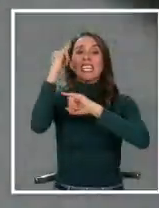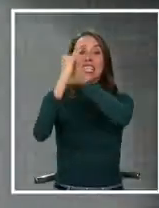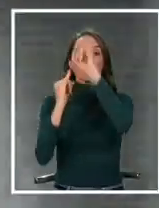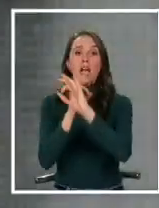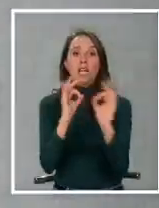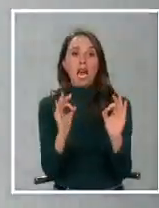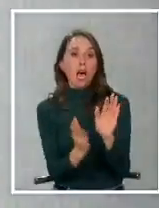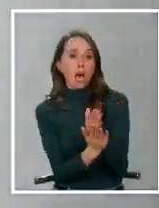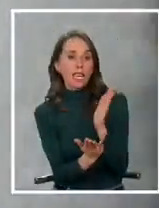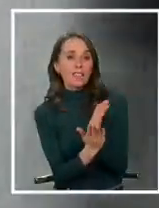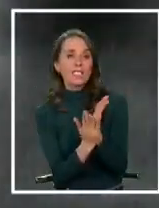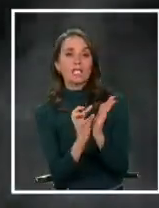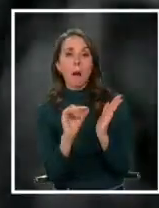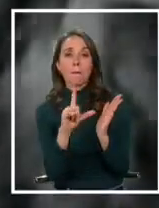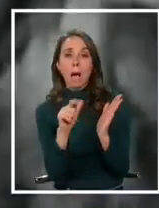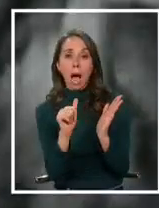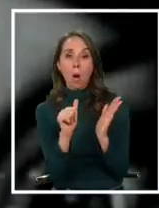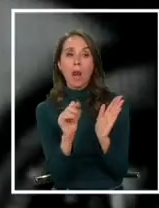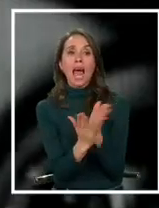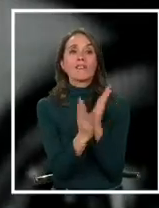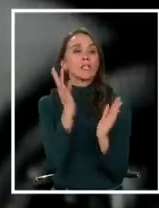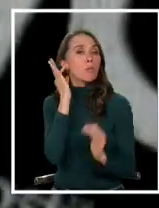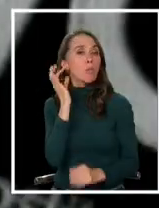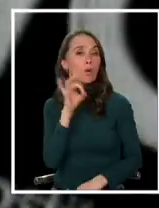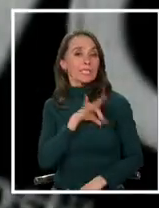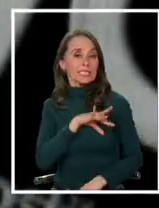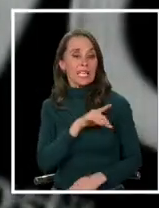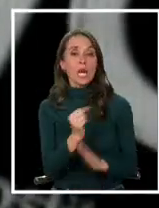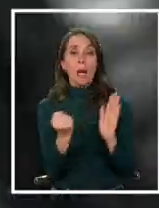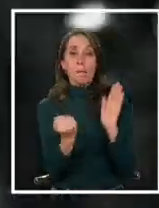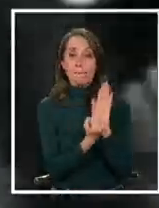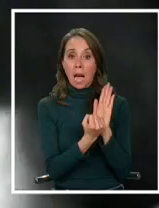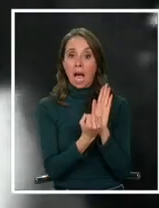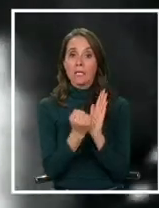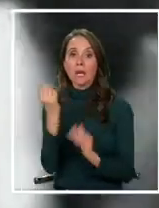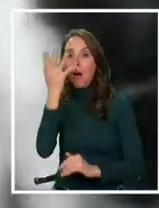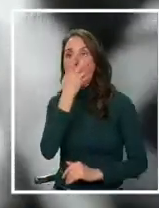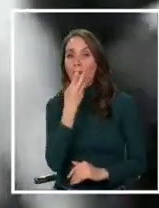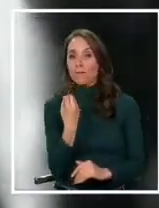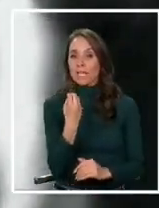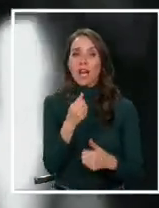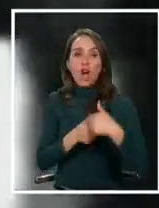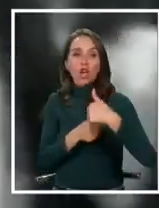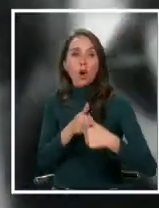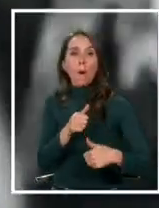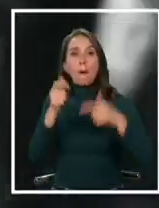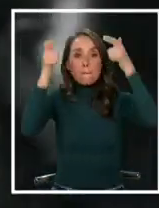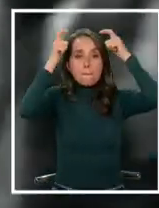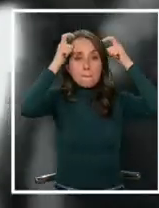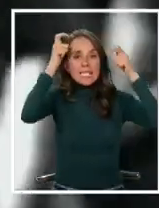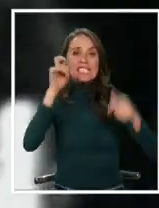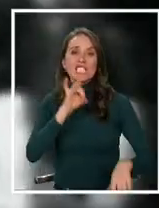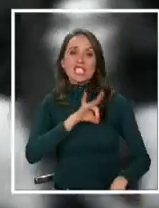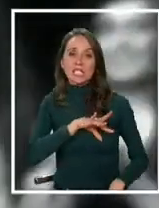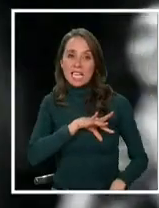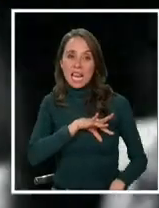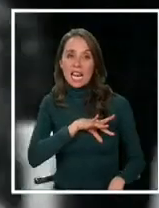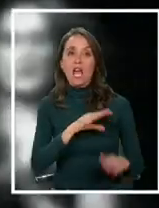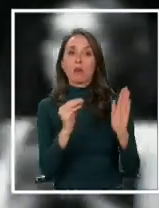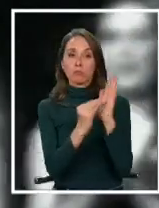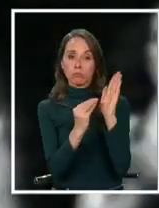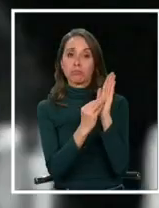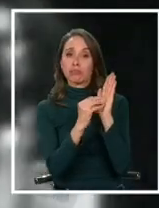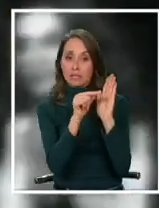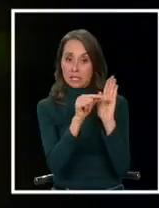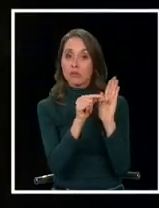la mujer chilena la revista Paula se había convertido en una marca en términos de belleza y el concurso de Miss Chile ocupaba parte importante